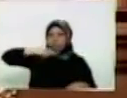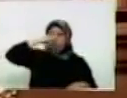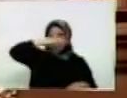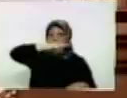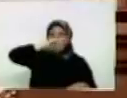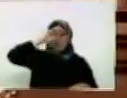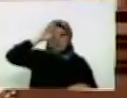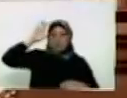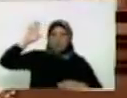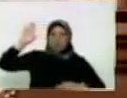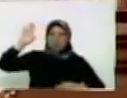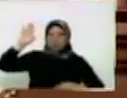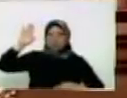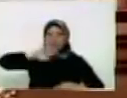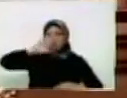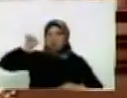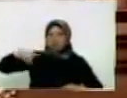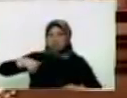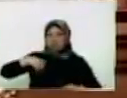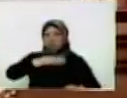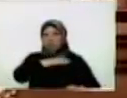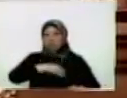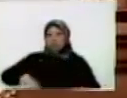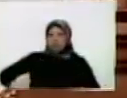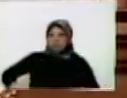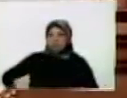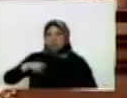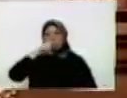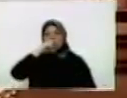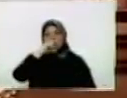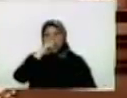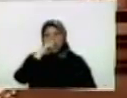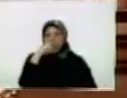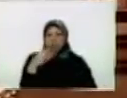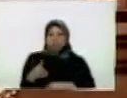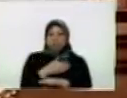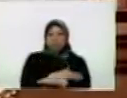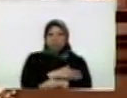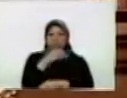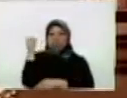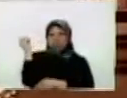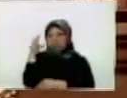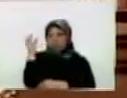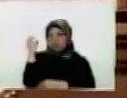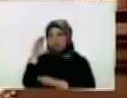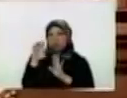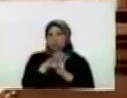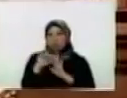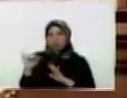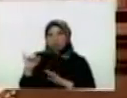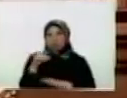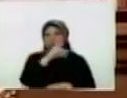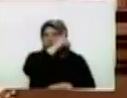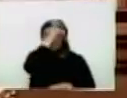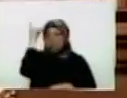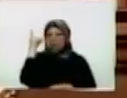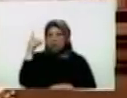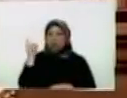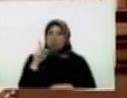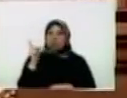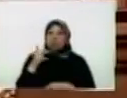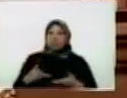juraron ante nuestro presidente Nicolás Maduro y ante el presidente de la Asamblea entregar la vida si fuese